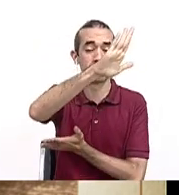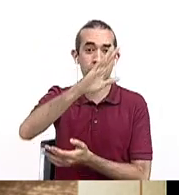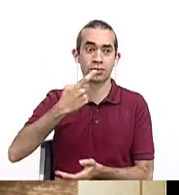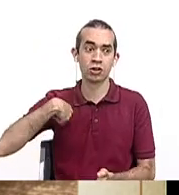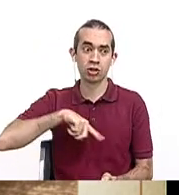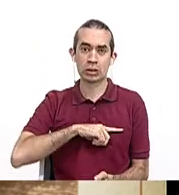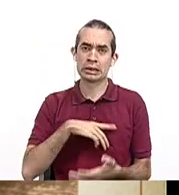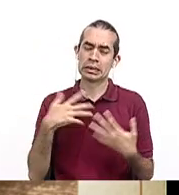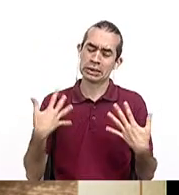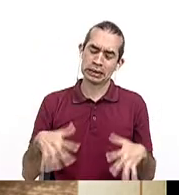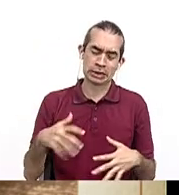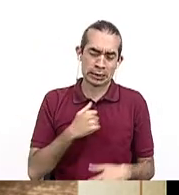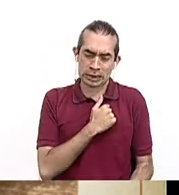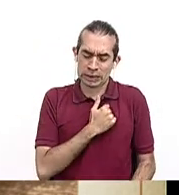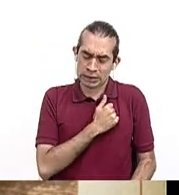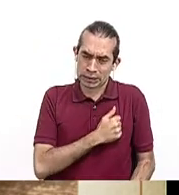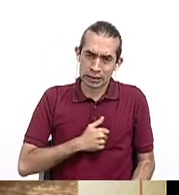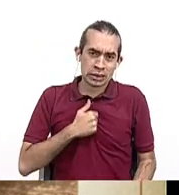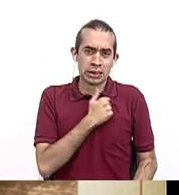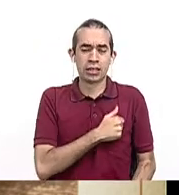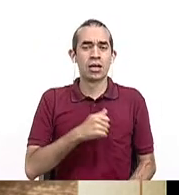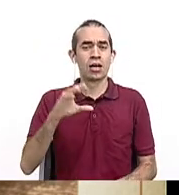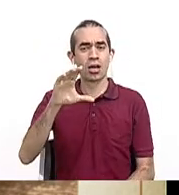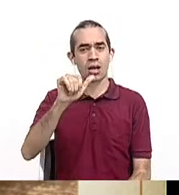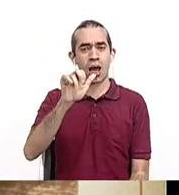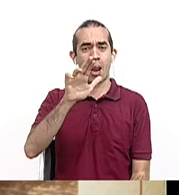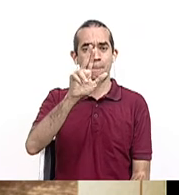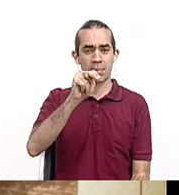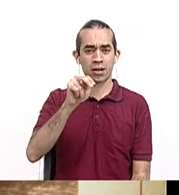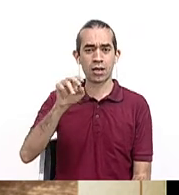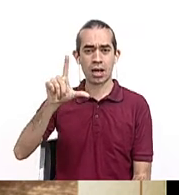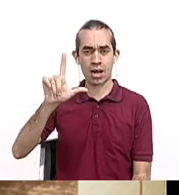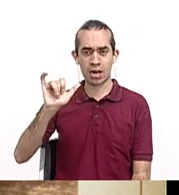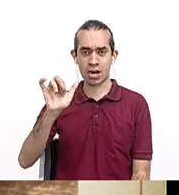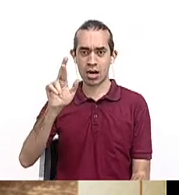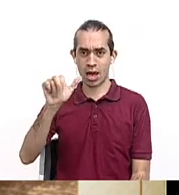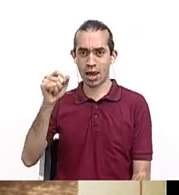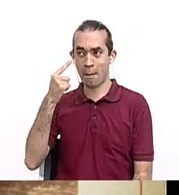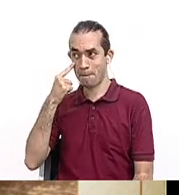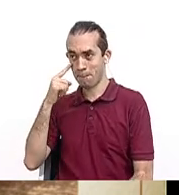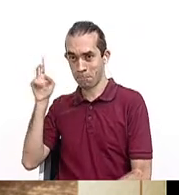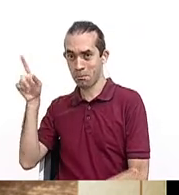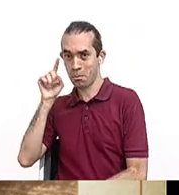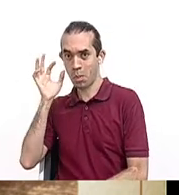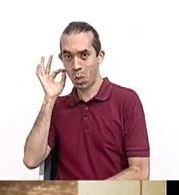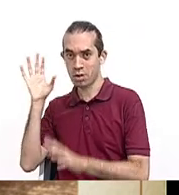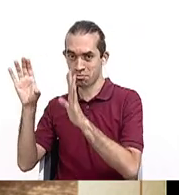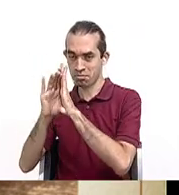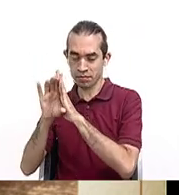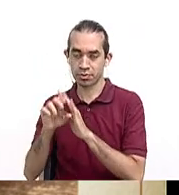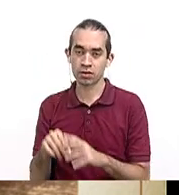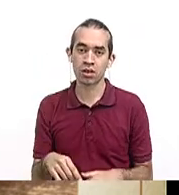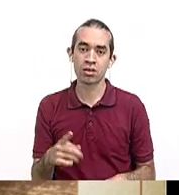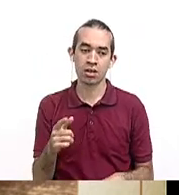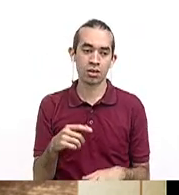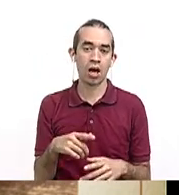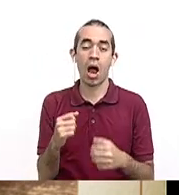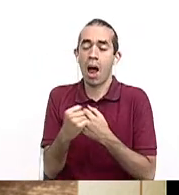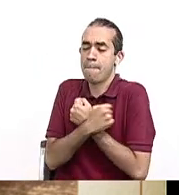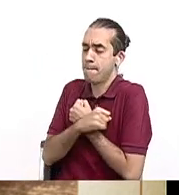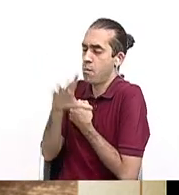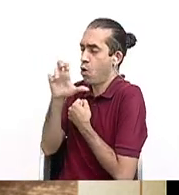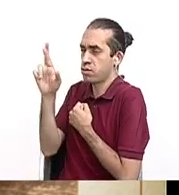tenemos histórica con carmen lyra sobre ese triste fallecimiento lejos de una patria que amo tanto